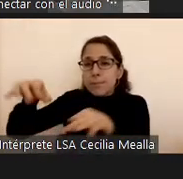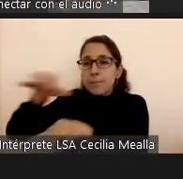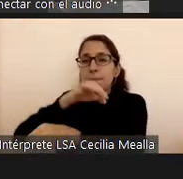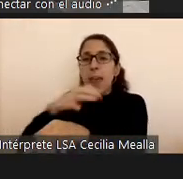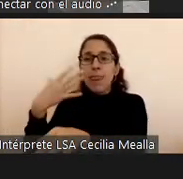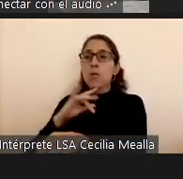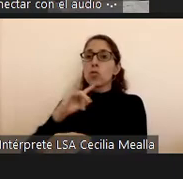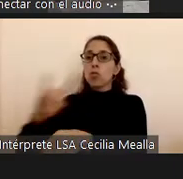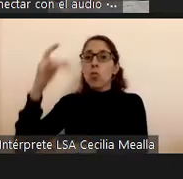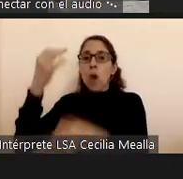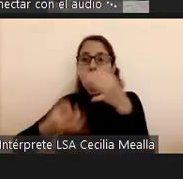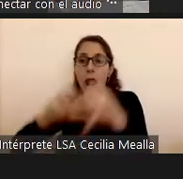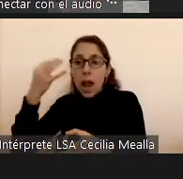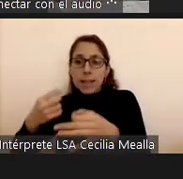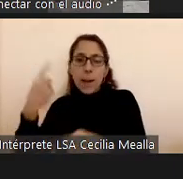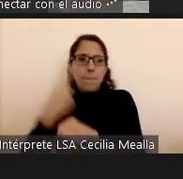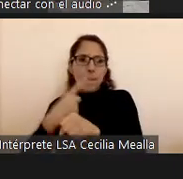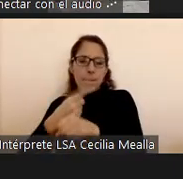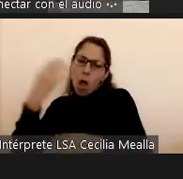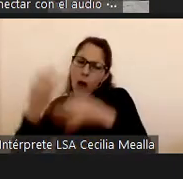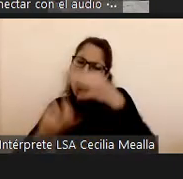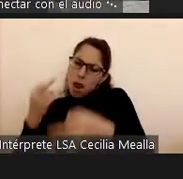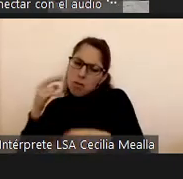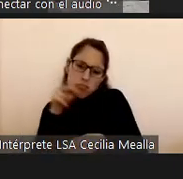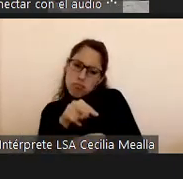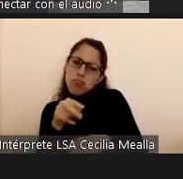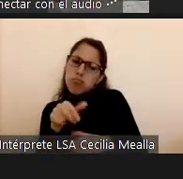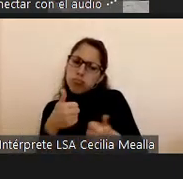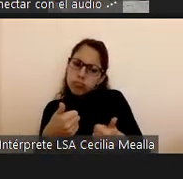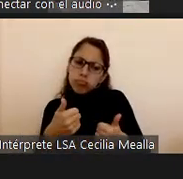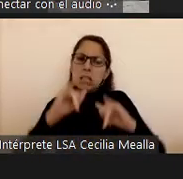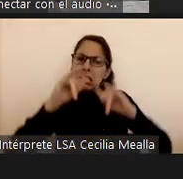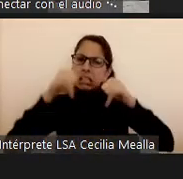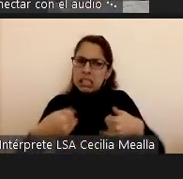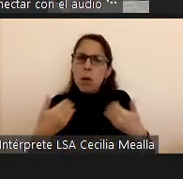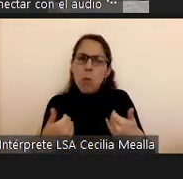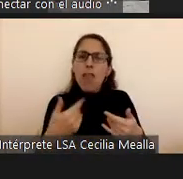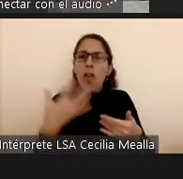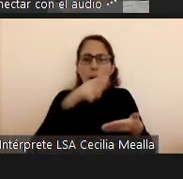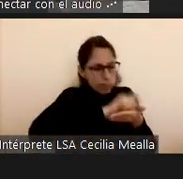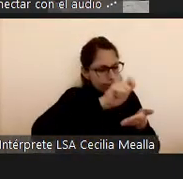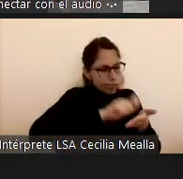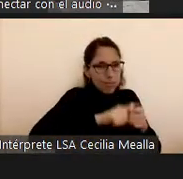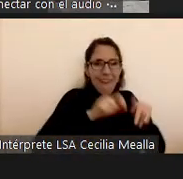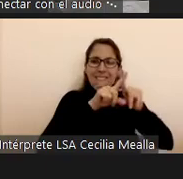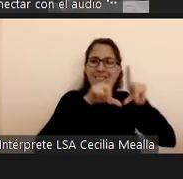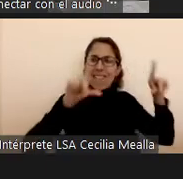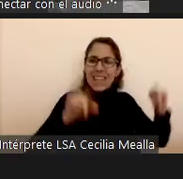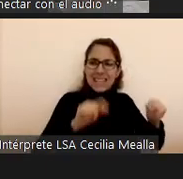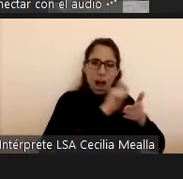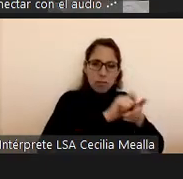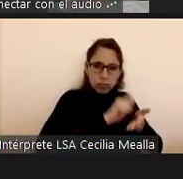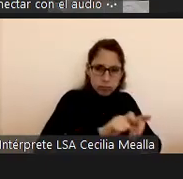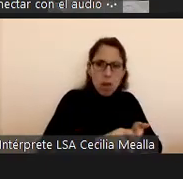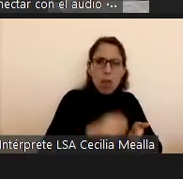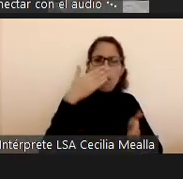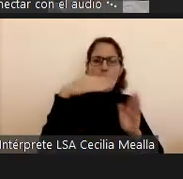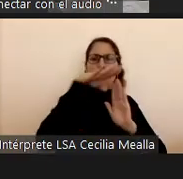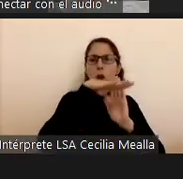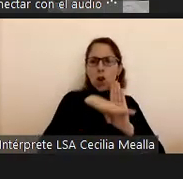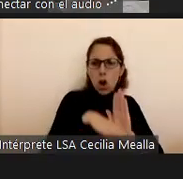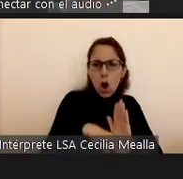condiciones aptas para su procesamiento, protocolo y ficha epidemiológica, transporte apropiado y